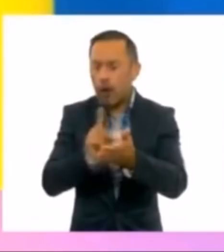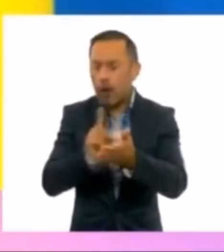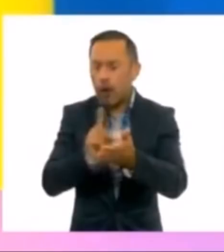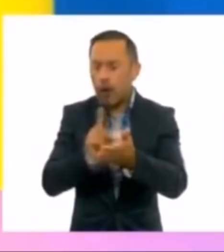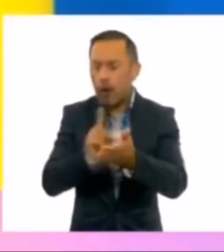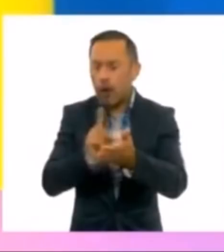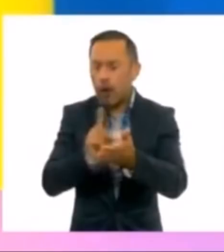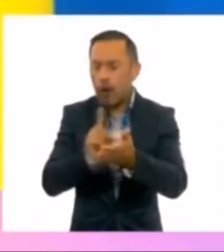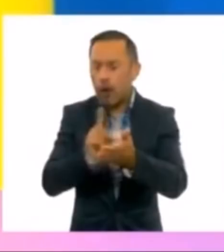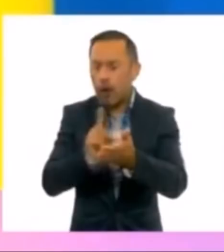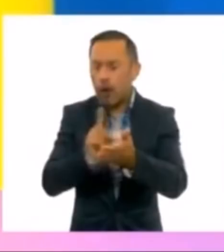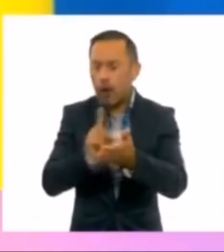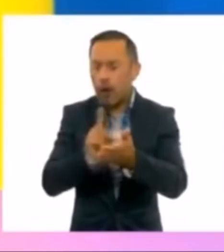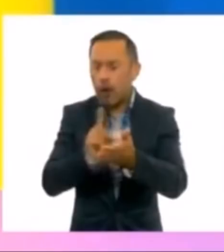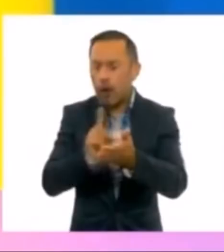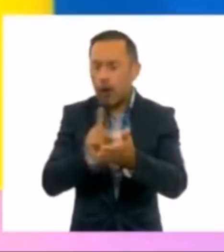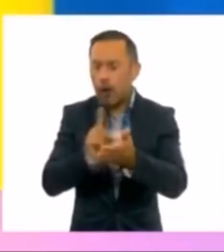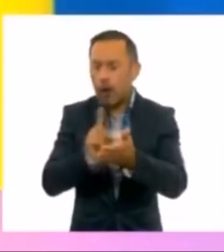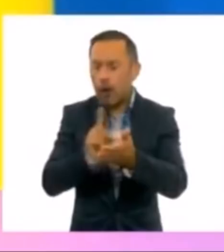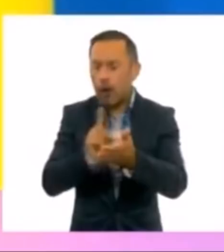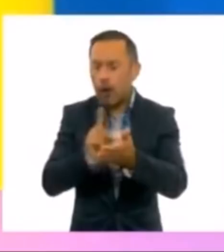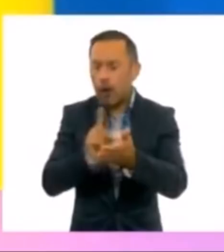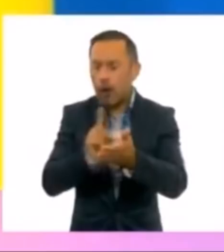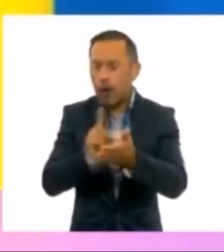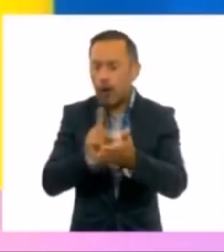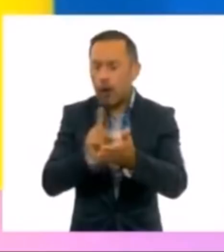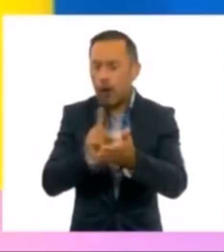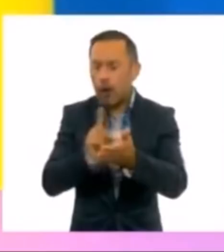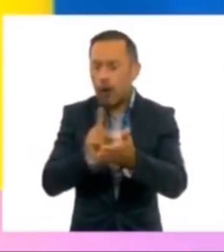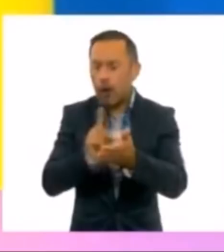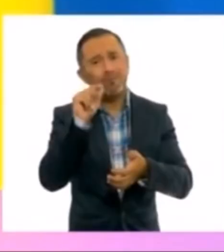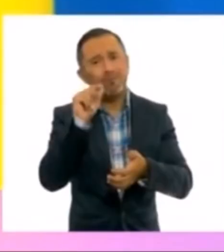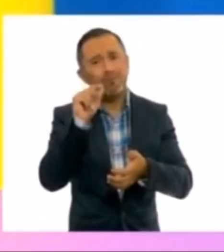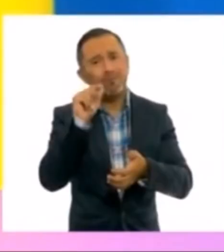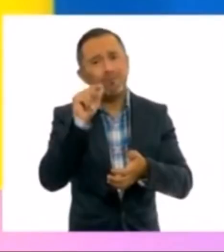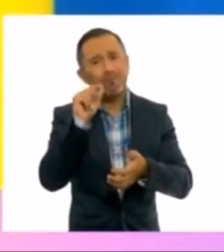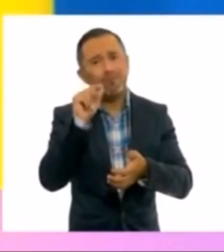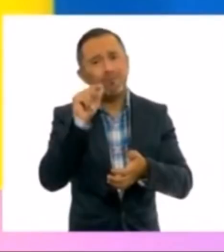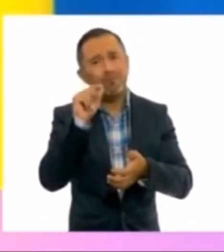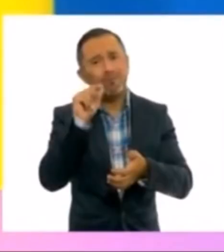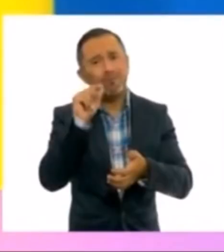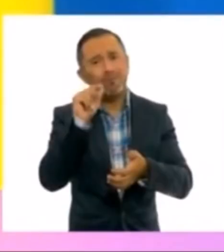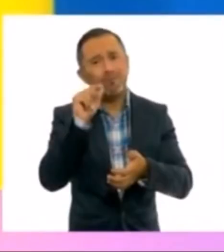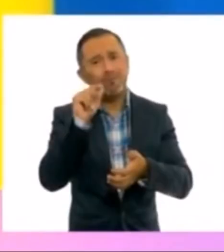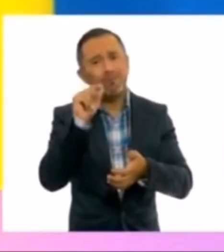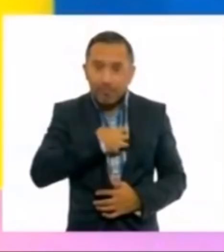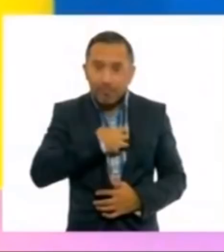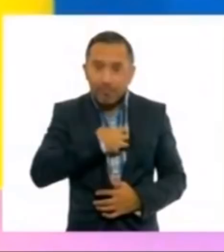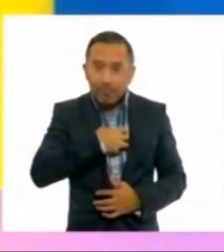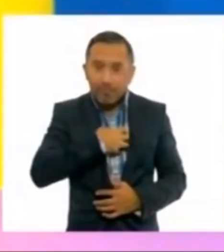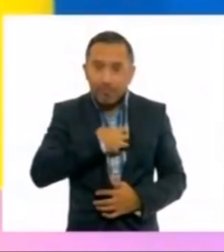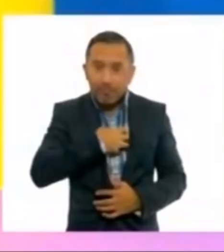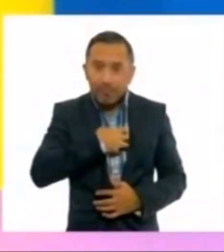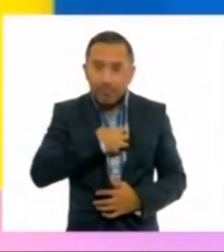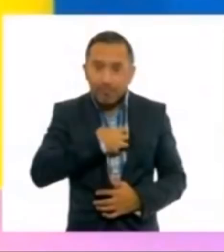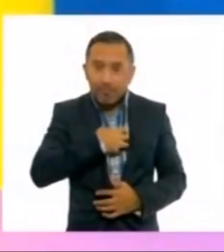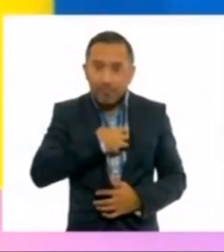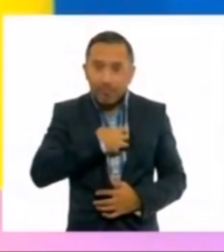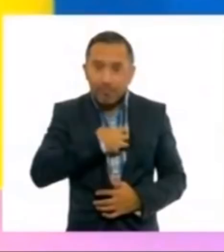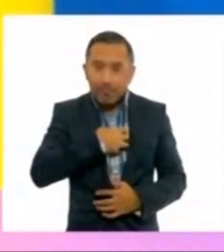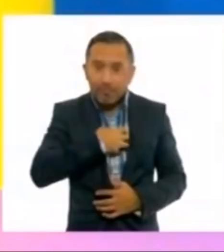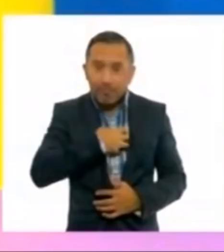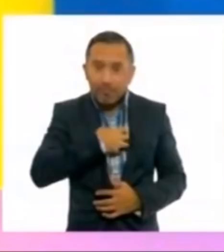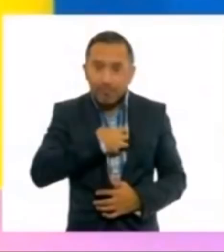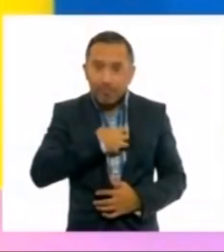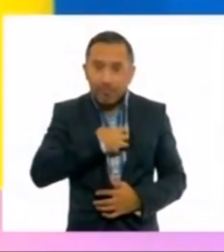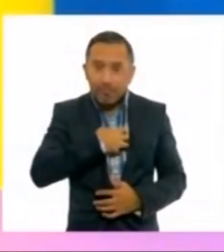la palabra sub, así que la busqué y encontré que significa bajo o debajo de, y me provocó un sentimiento de amor. A Tom le gusta una niña